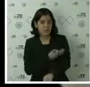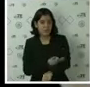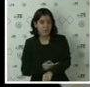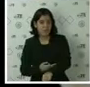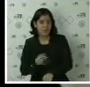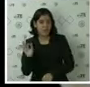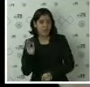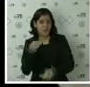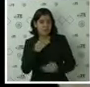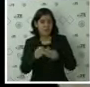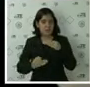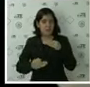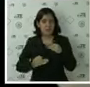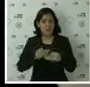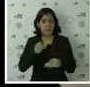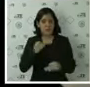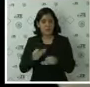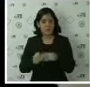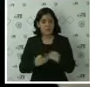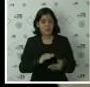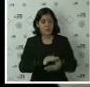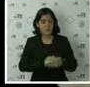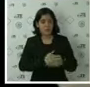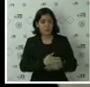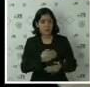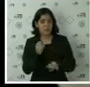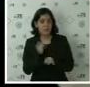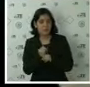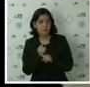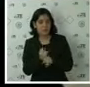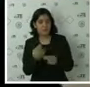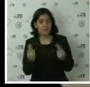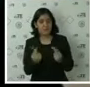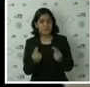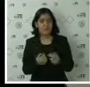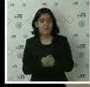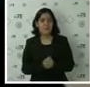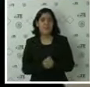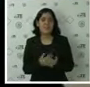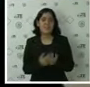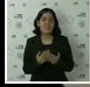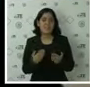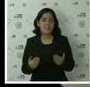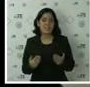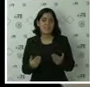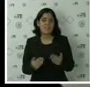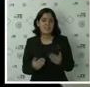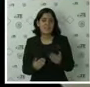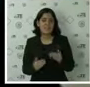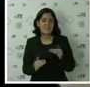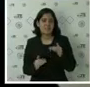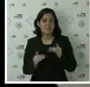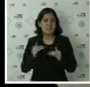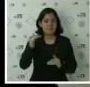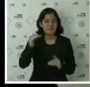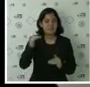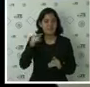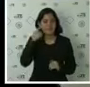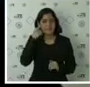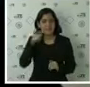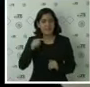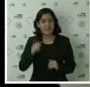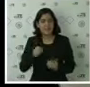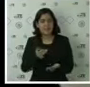en la primera sesión, nuestros compañeros comentaron las asimetrías que se dan en el acceso a los medios tecnológicos para la educación a